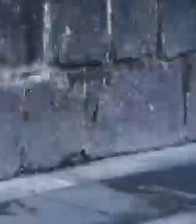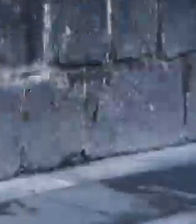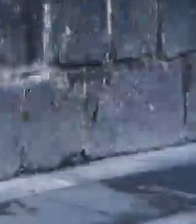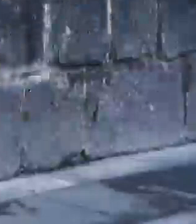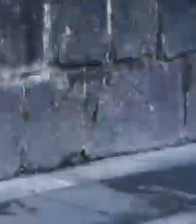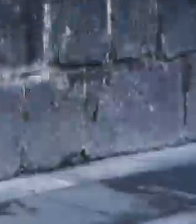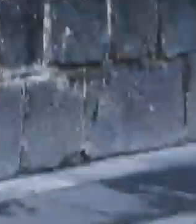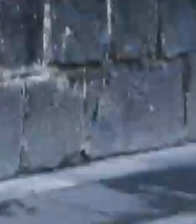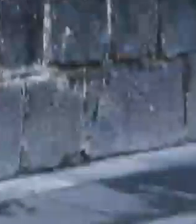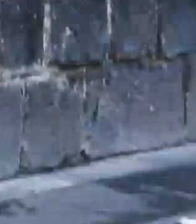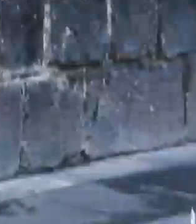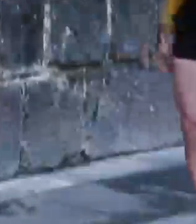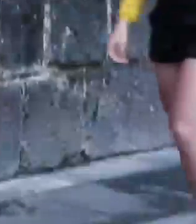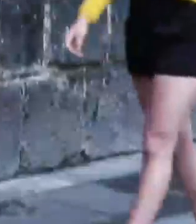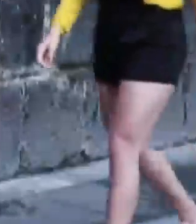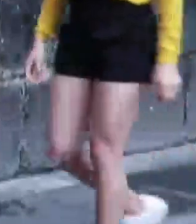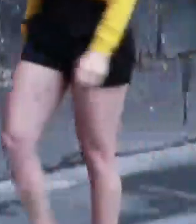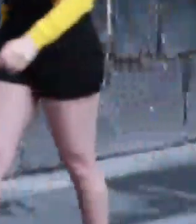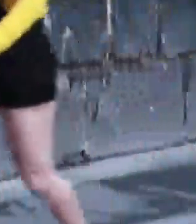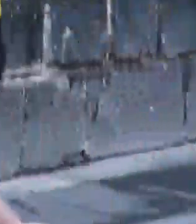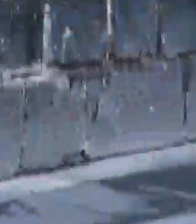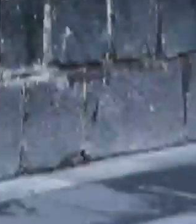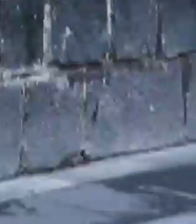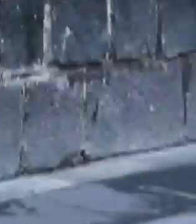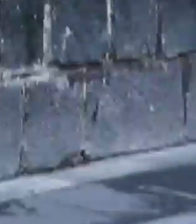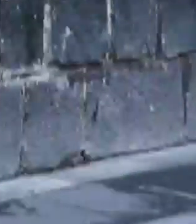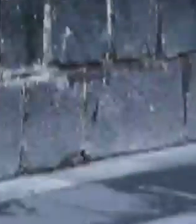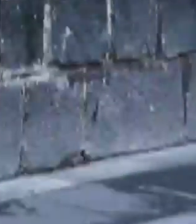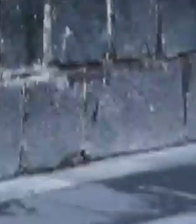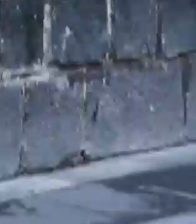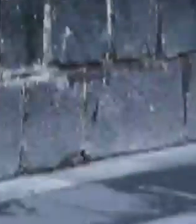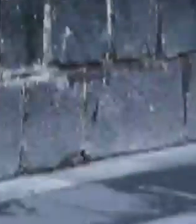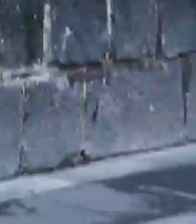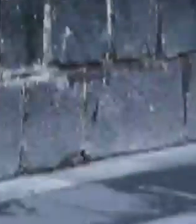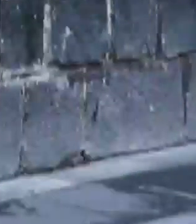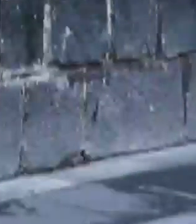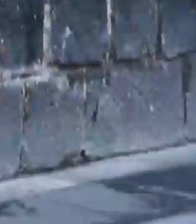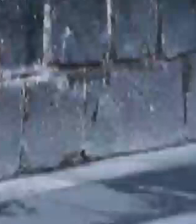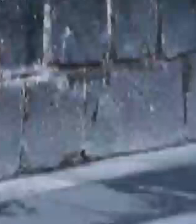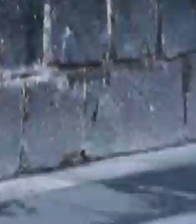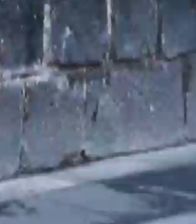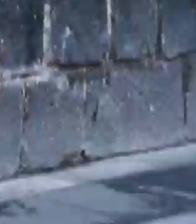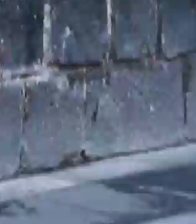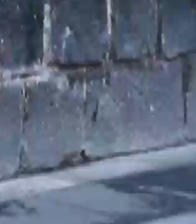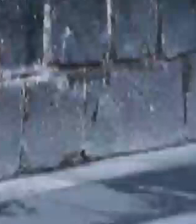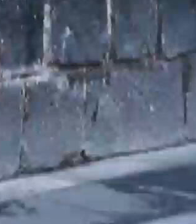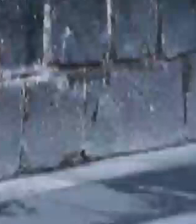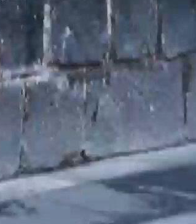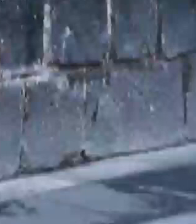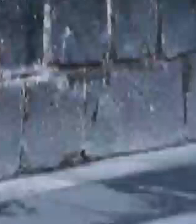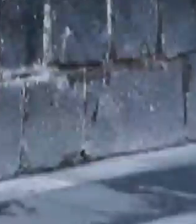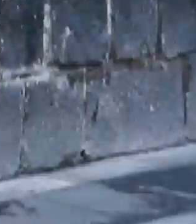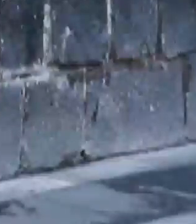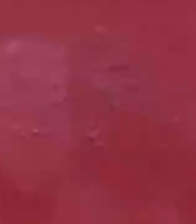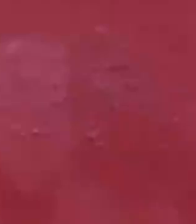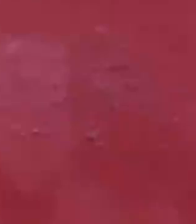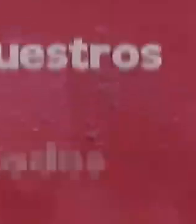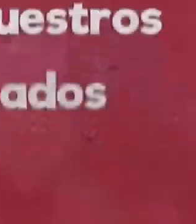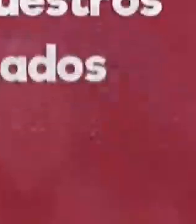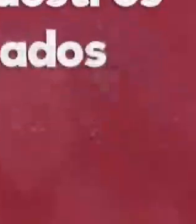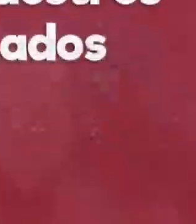Aquí caímos. ¿Qué le vamos a hacer? Ven, déjate caer conmigo en la cicatriz lunar de nuestra